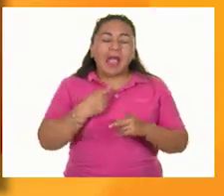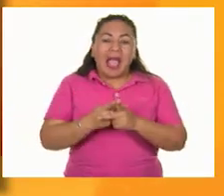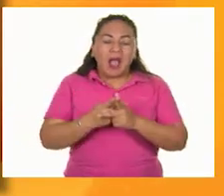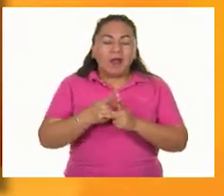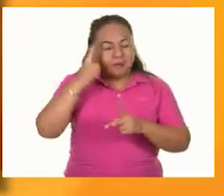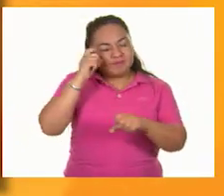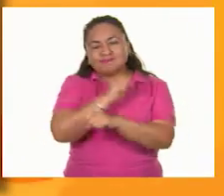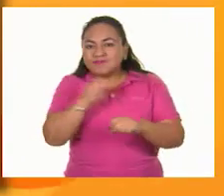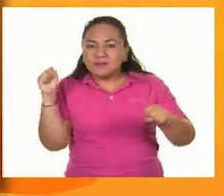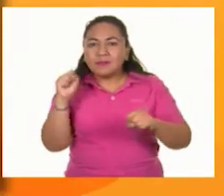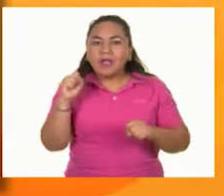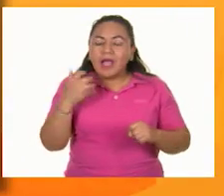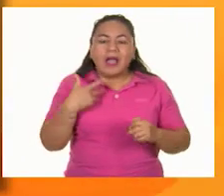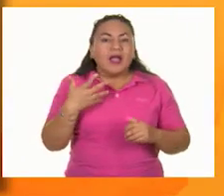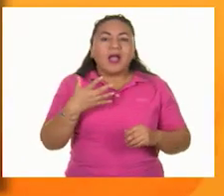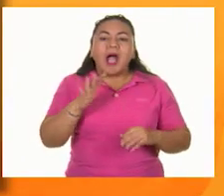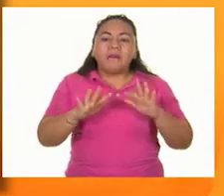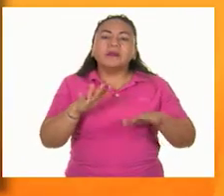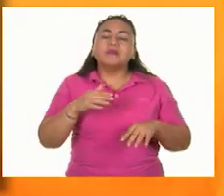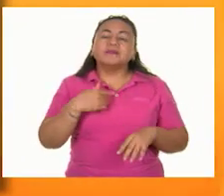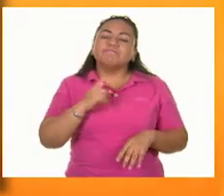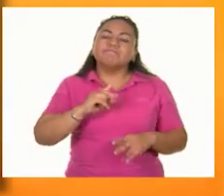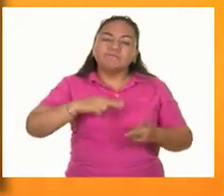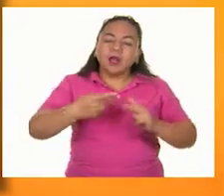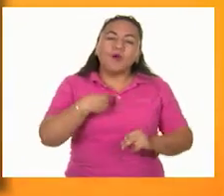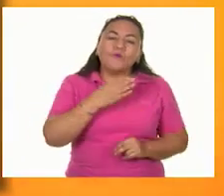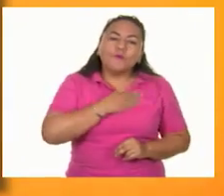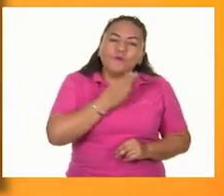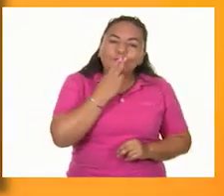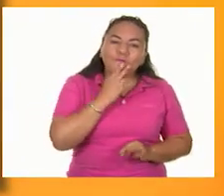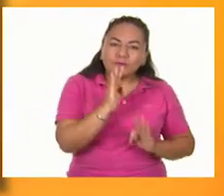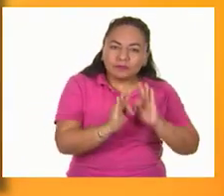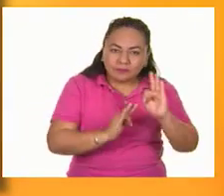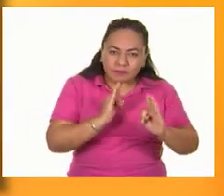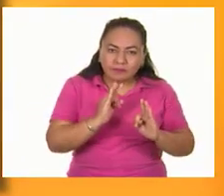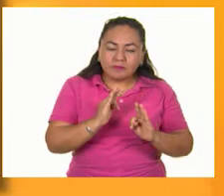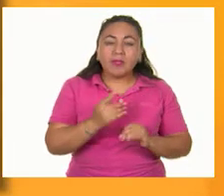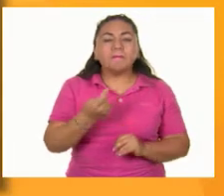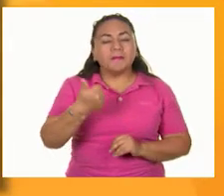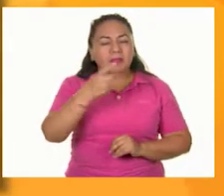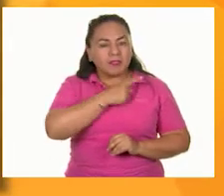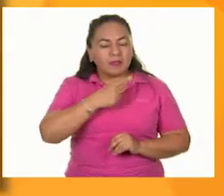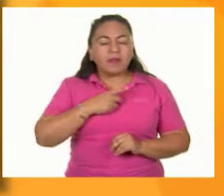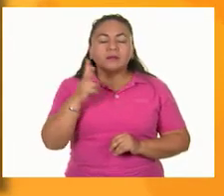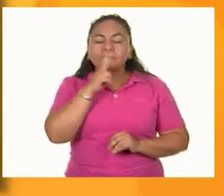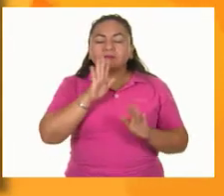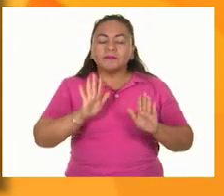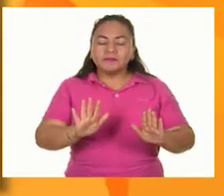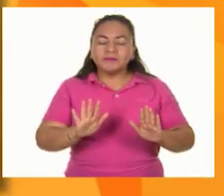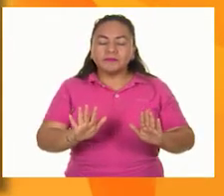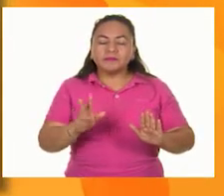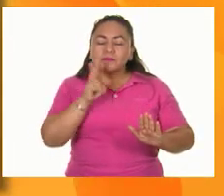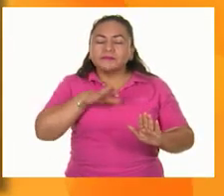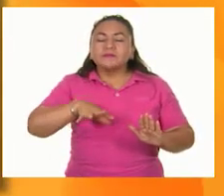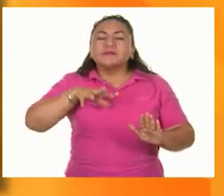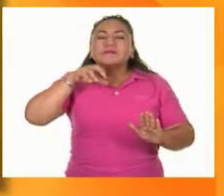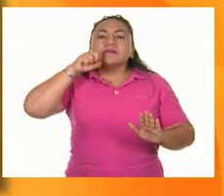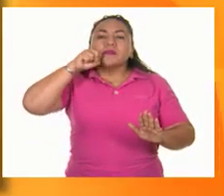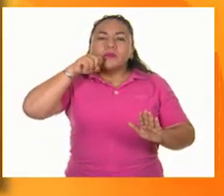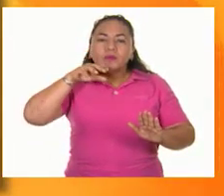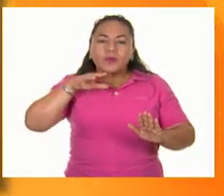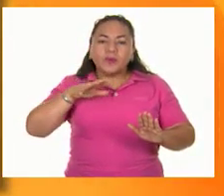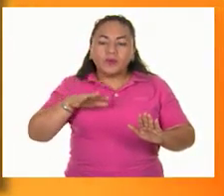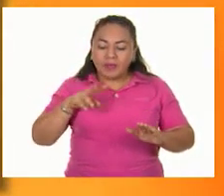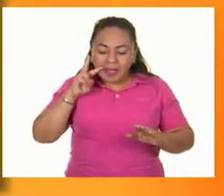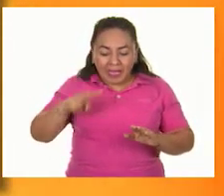esos momentos hay que tratarnos con bondad. Primero pausa, respira y reconoce que es un momento